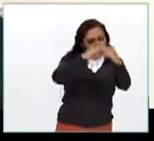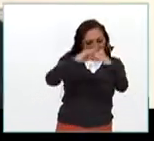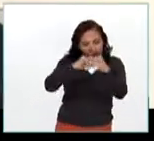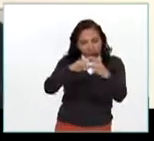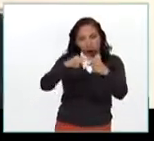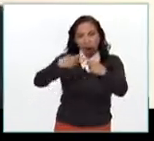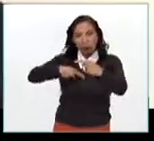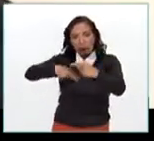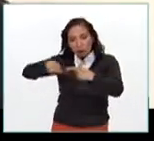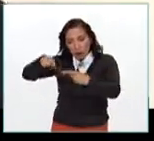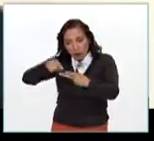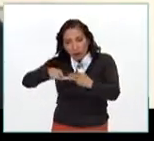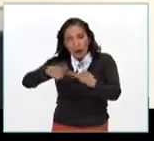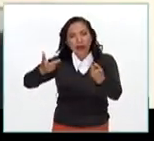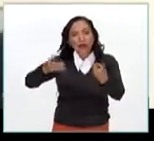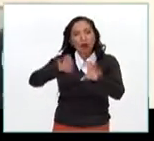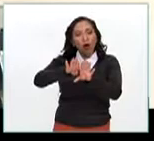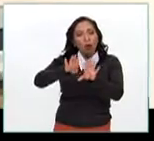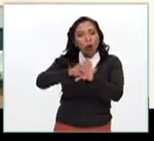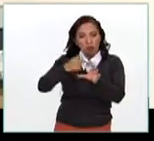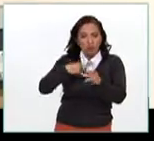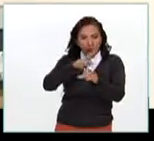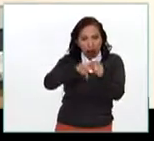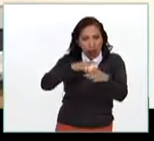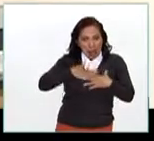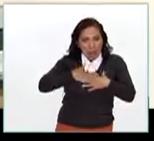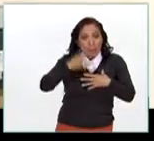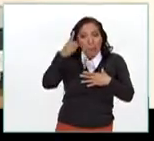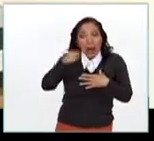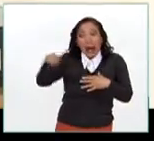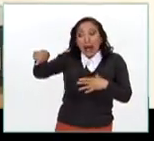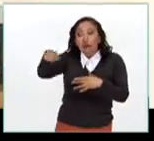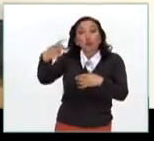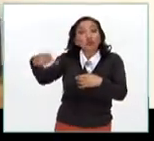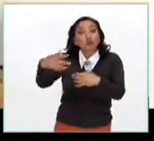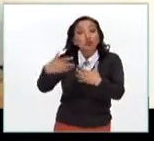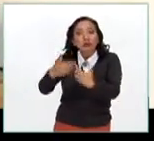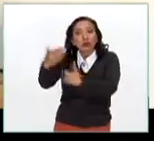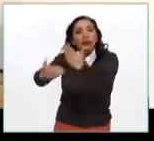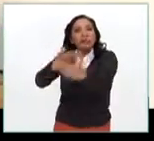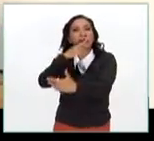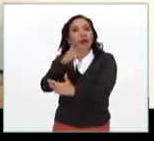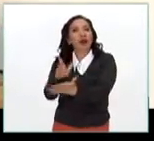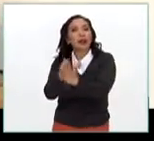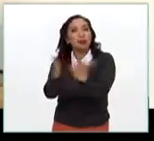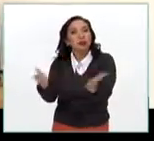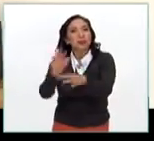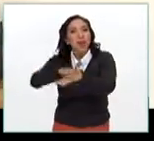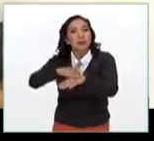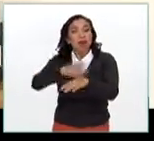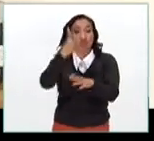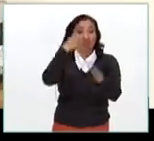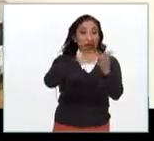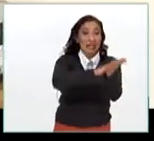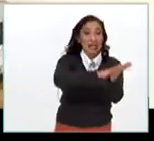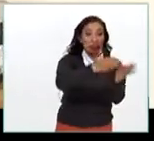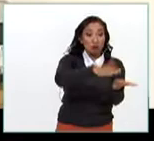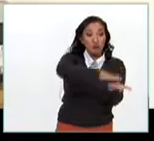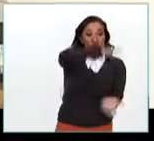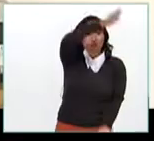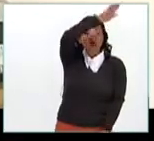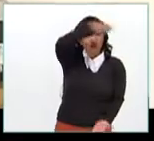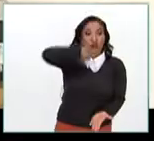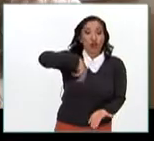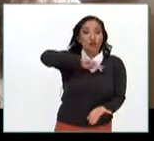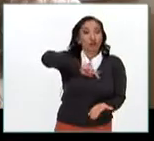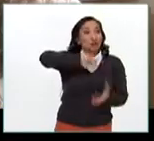Instituciones, personas comunes y corrientes como yo, para que esto caminara mejor, porque un tiraje de 2,000 ejemplares en un país